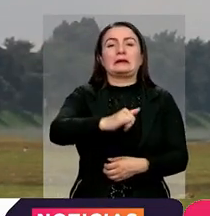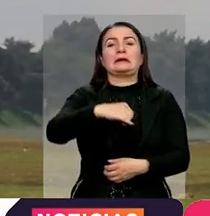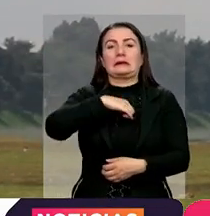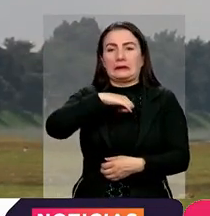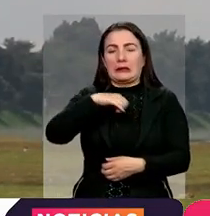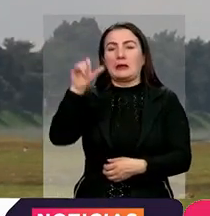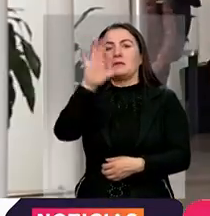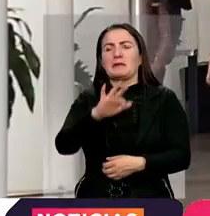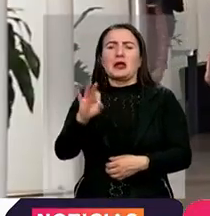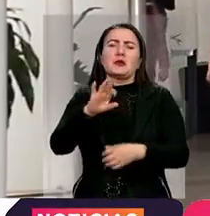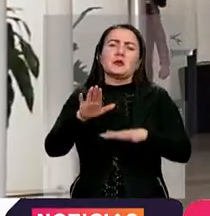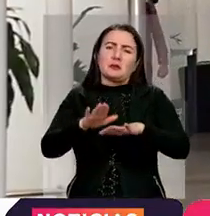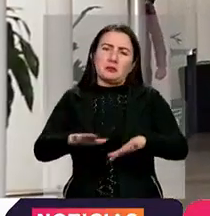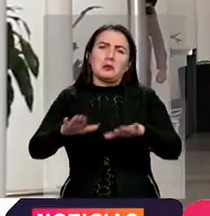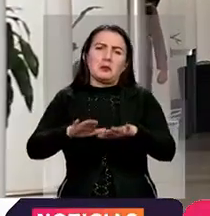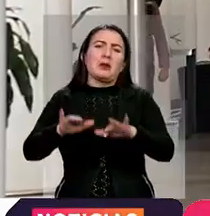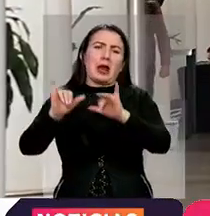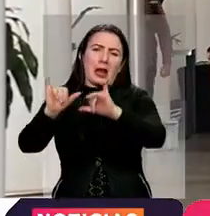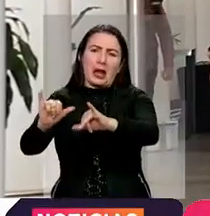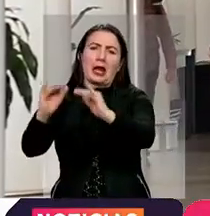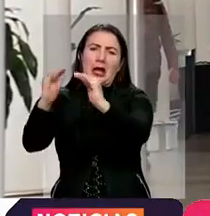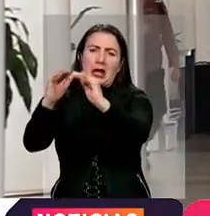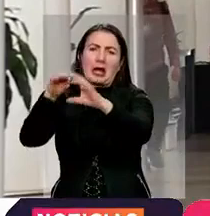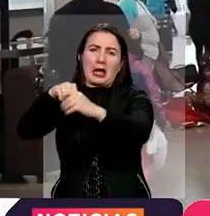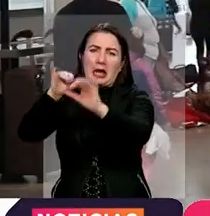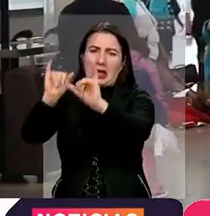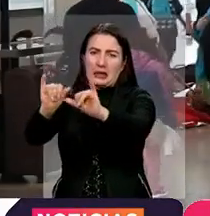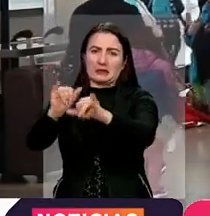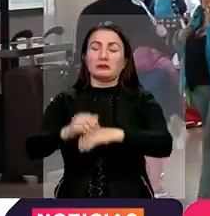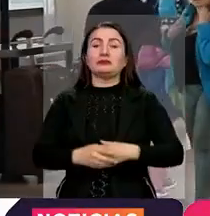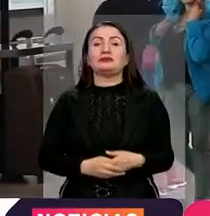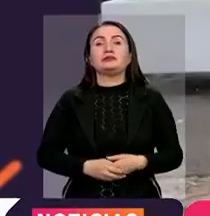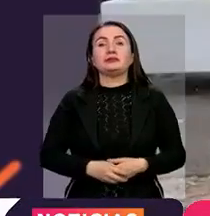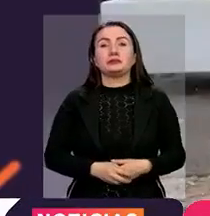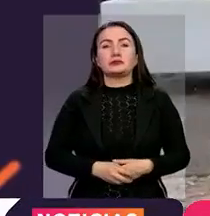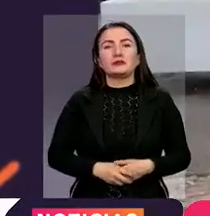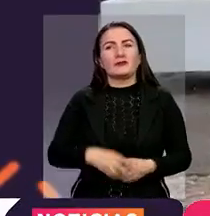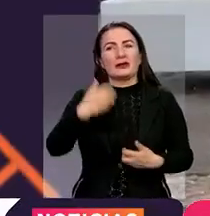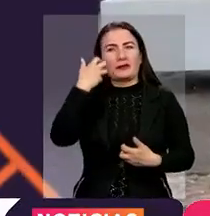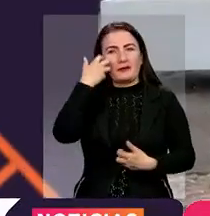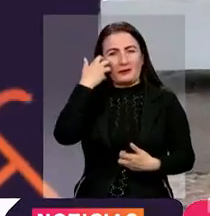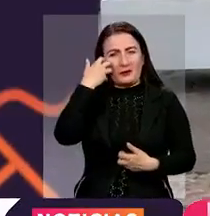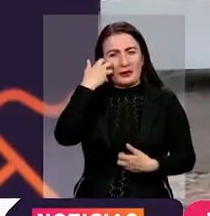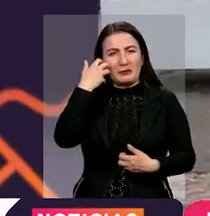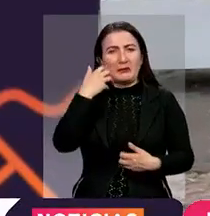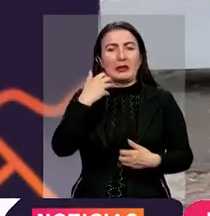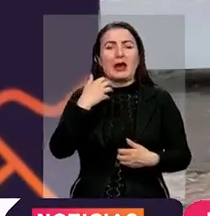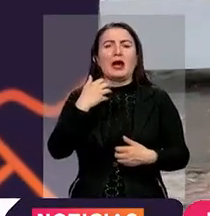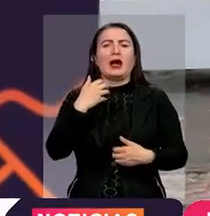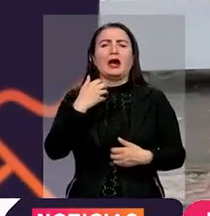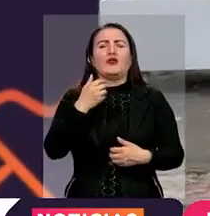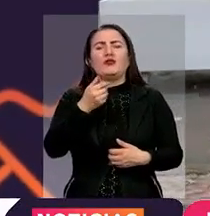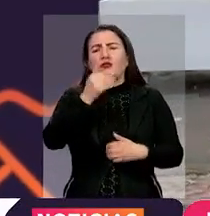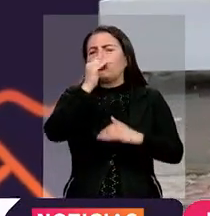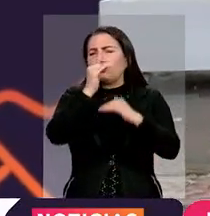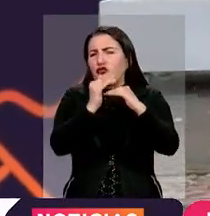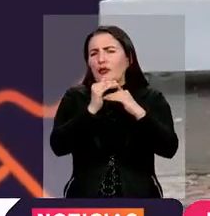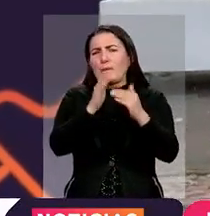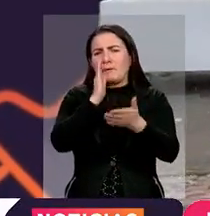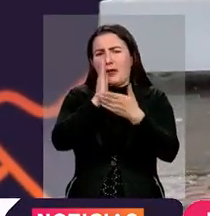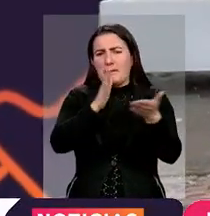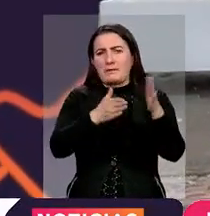síntomas leves y se encuentran estables realizando el debido aislamiento en su vivienda. Esta es una enfermedad con una muy baja letalidad que generalmente